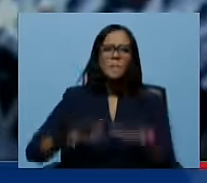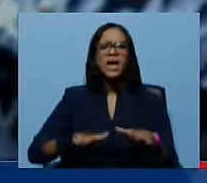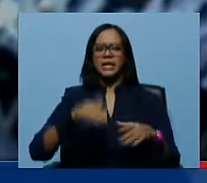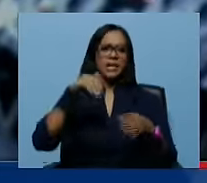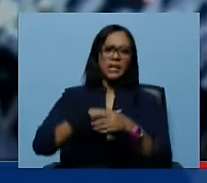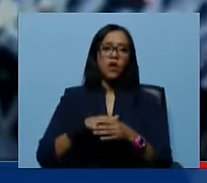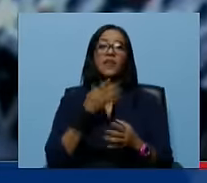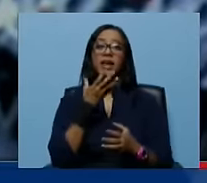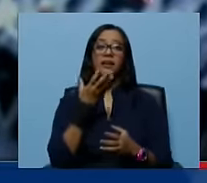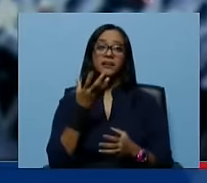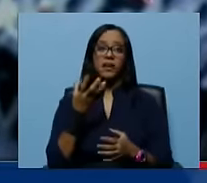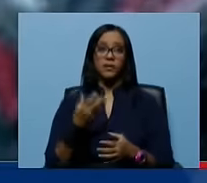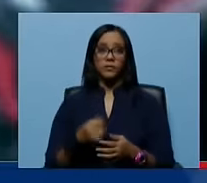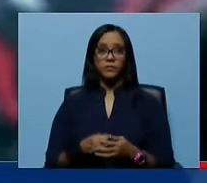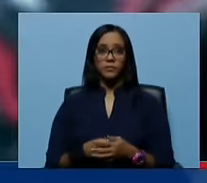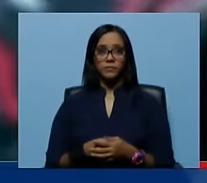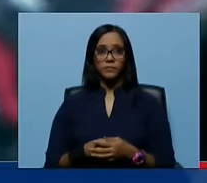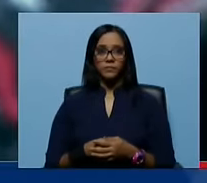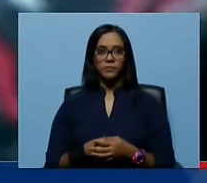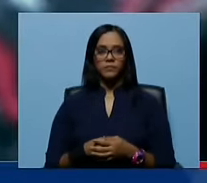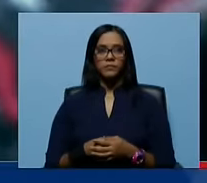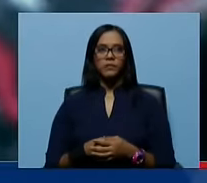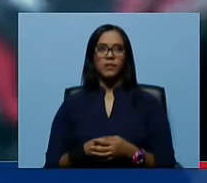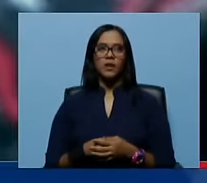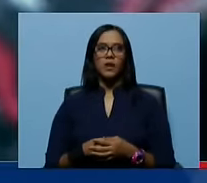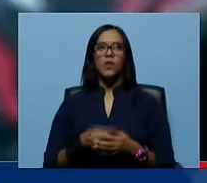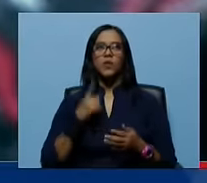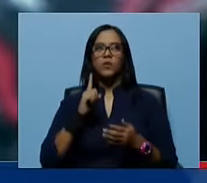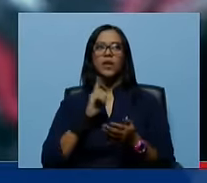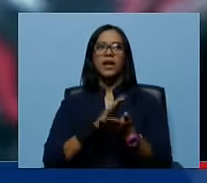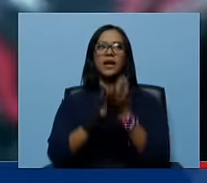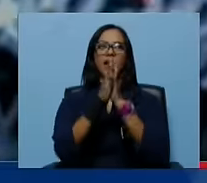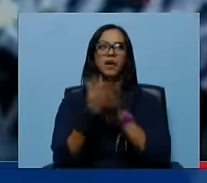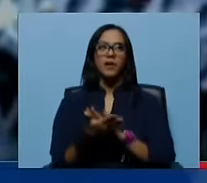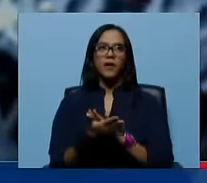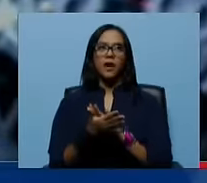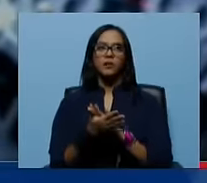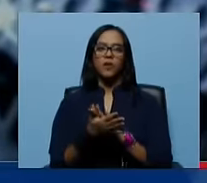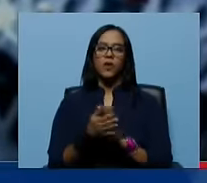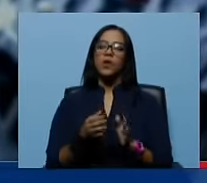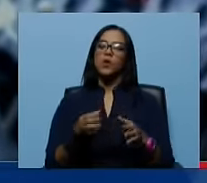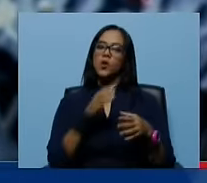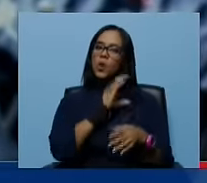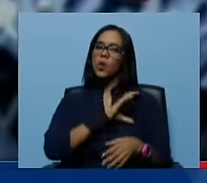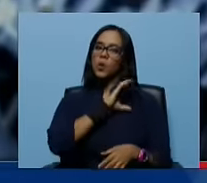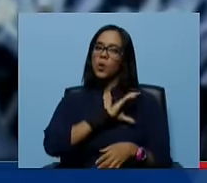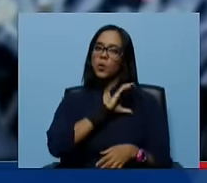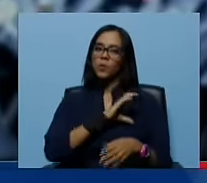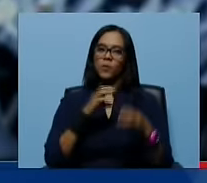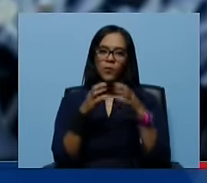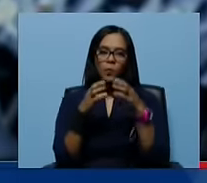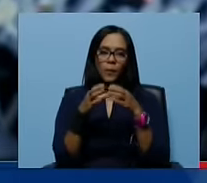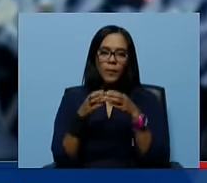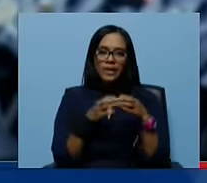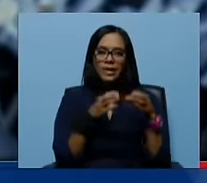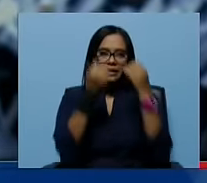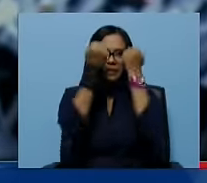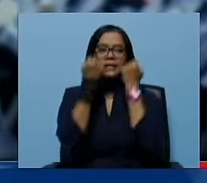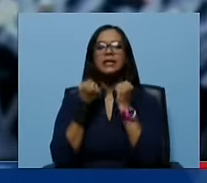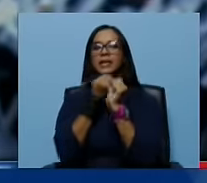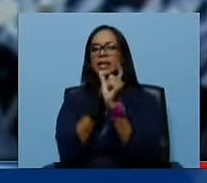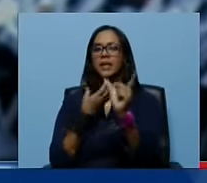Suspendan las elecciones, hubieran gritado. Y hubieran sacado los comanditos que ya sabemos tenían, comanditos